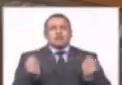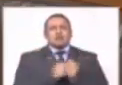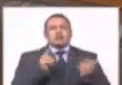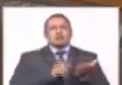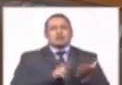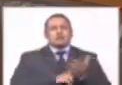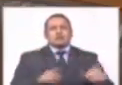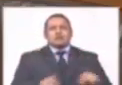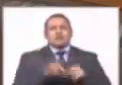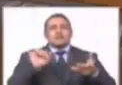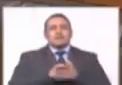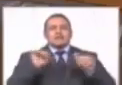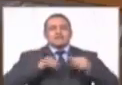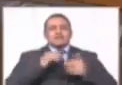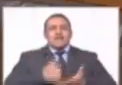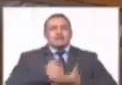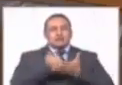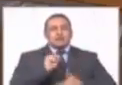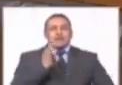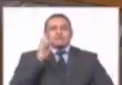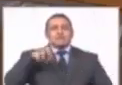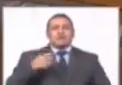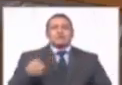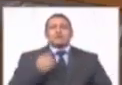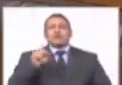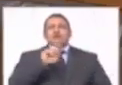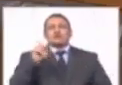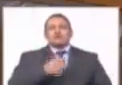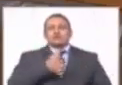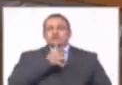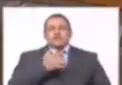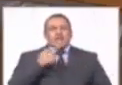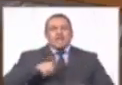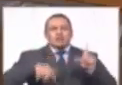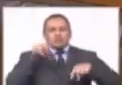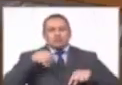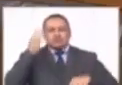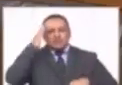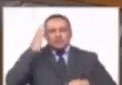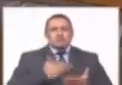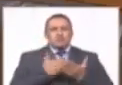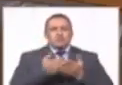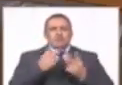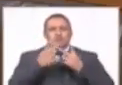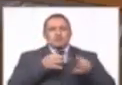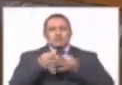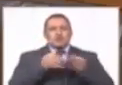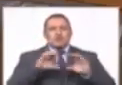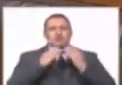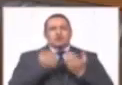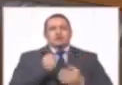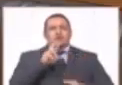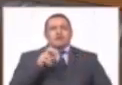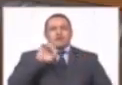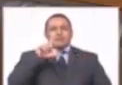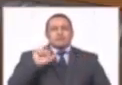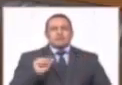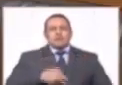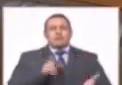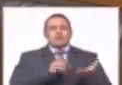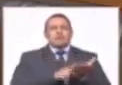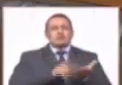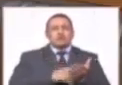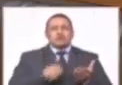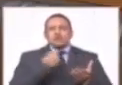pensiones que sí beneficia a las AFP. Porque no sé quiénes han escuchado aquí y pueden sustentarme lo que acaba de hablar el congresista Revilla sobre pensión por